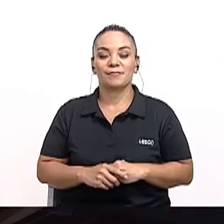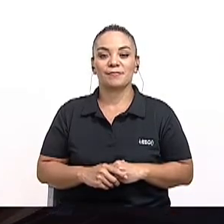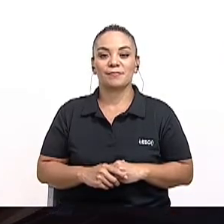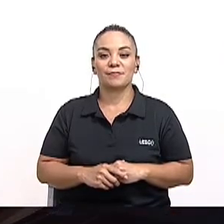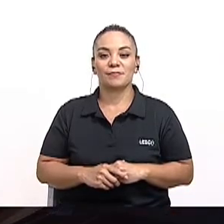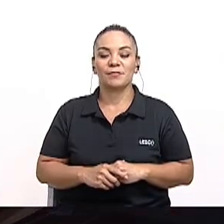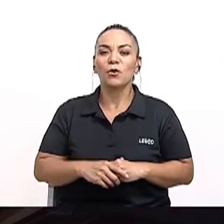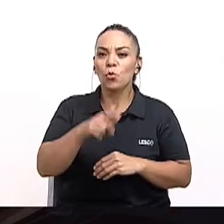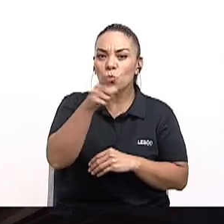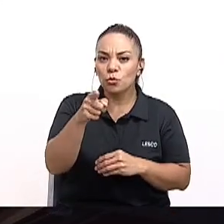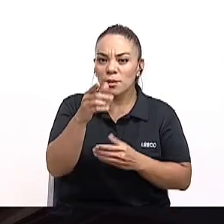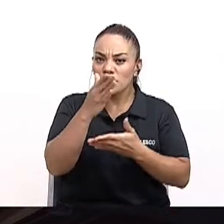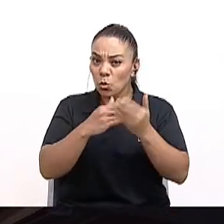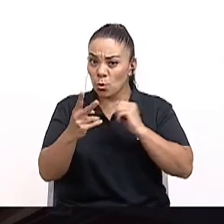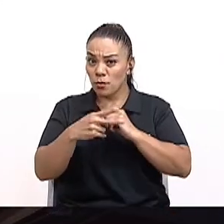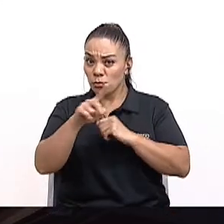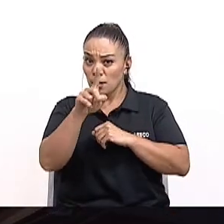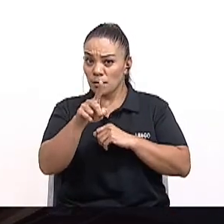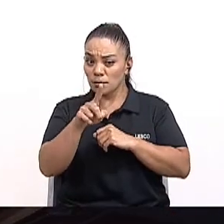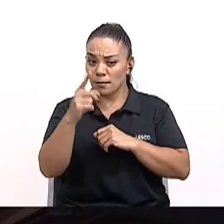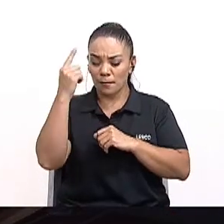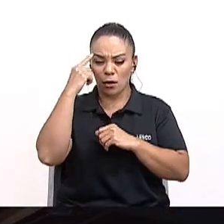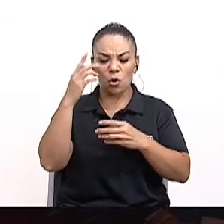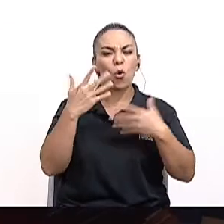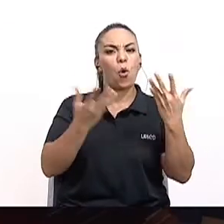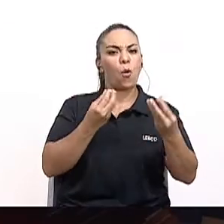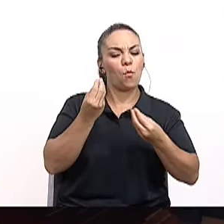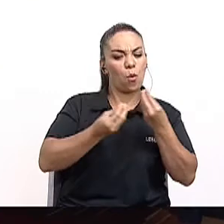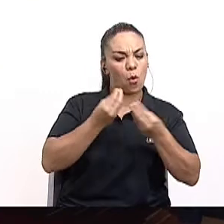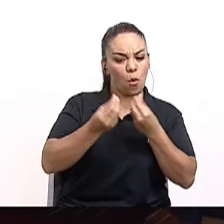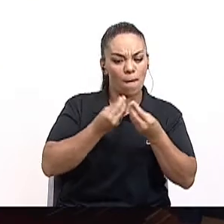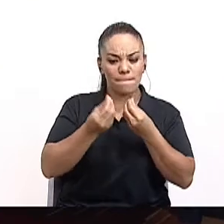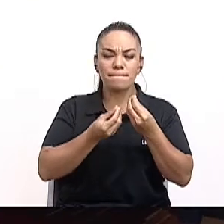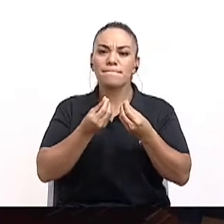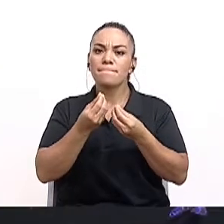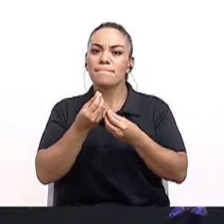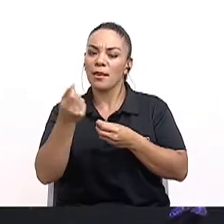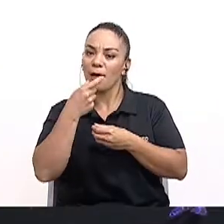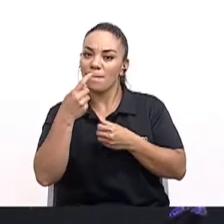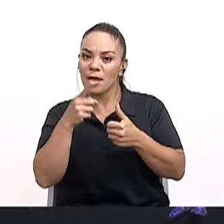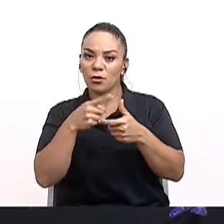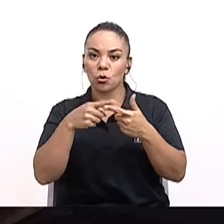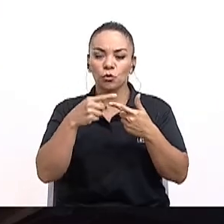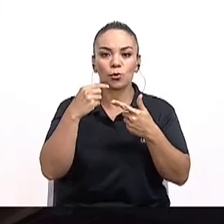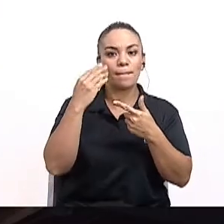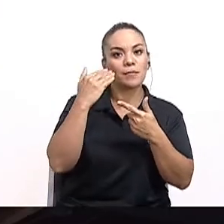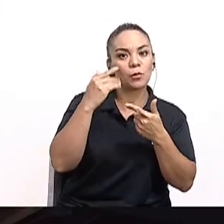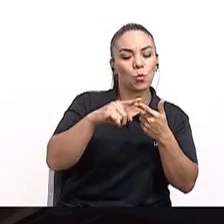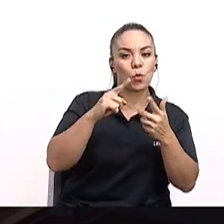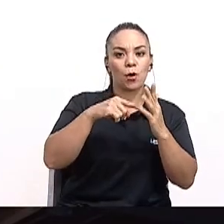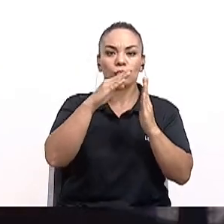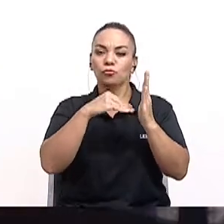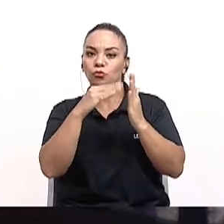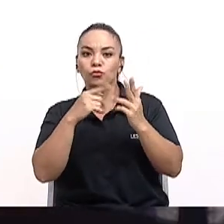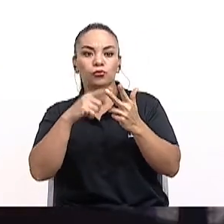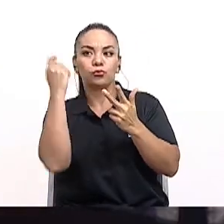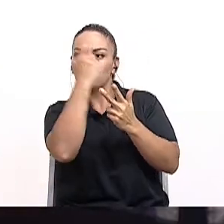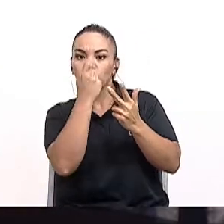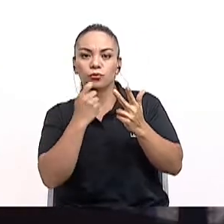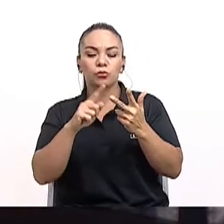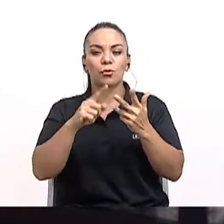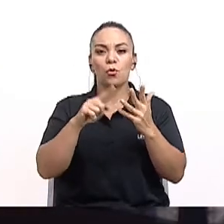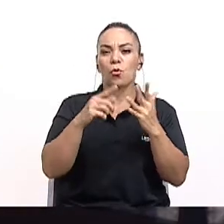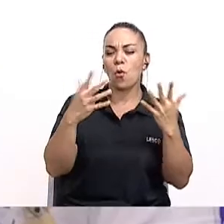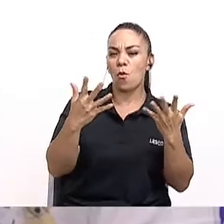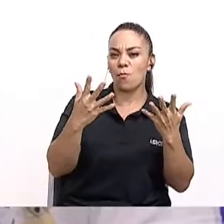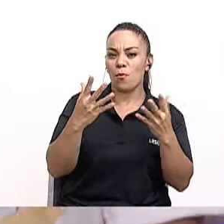¿Alguna vez se han preguntado cómo se producen los medicamentos, o las pinturas, o los plaguicidas, los cosméticos, o cómo se conservan